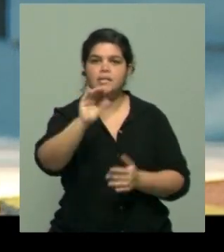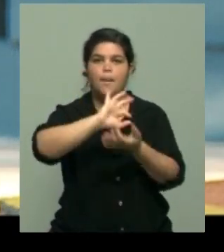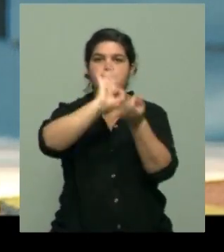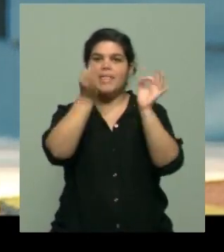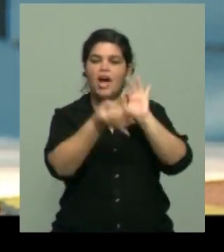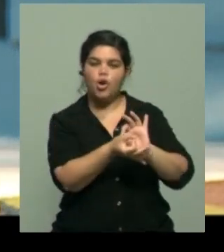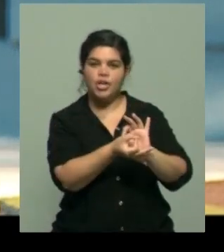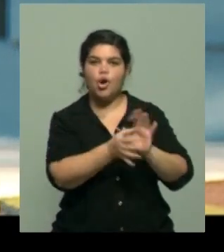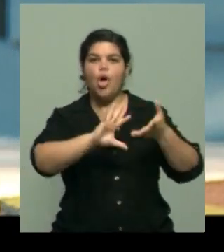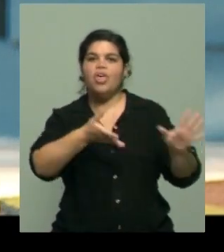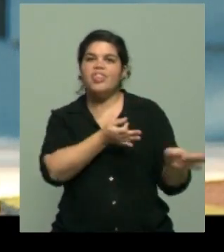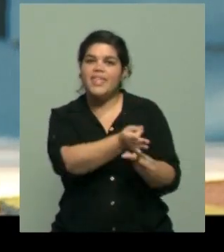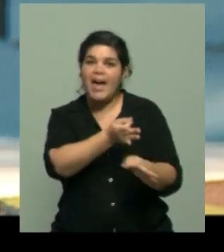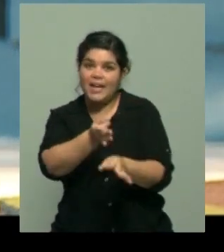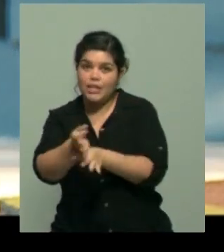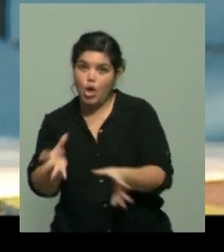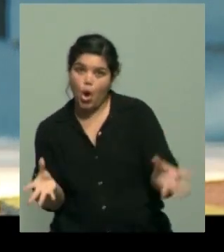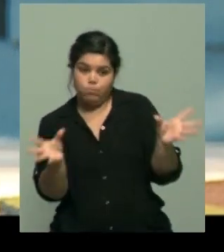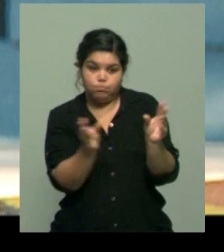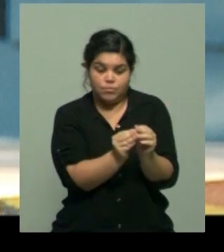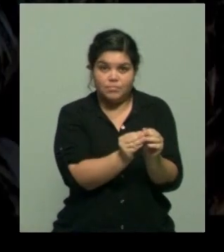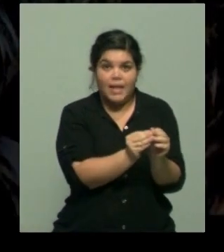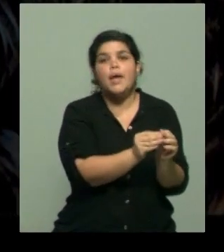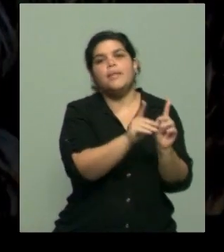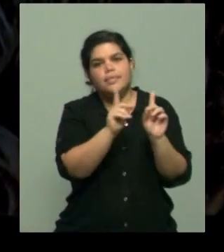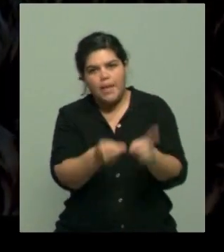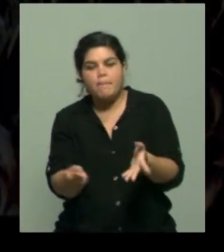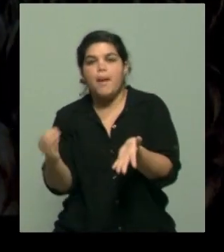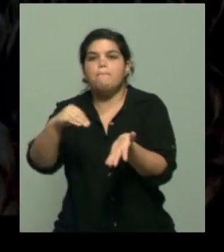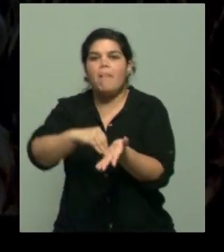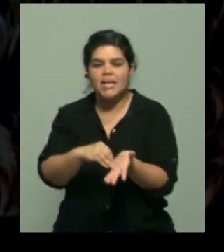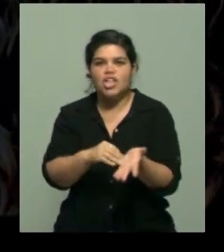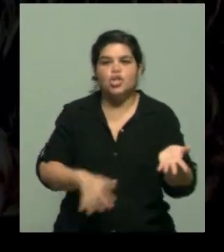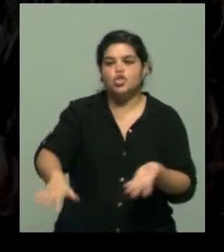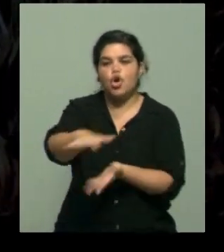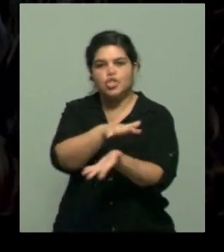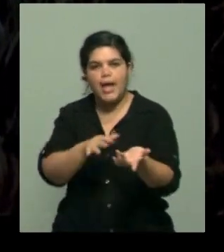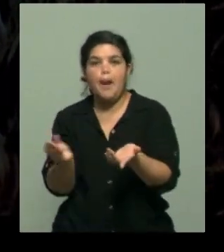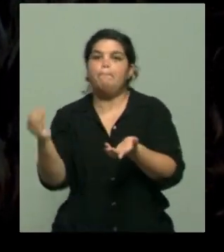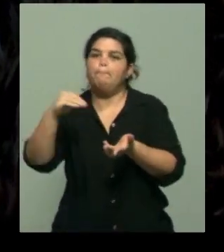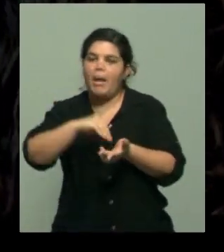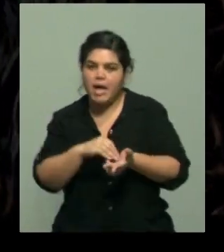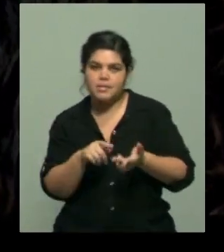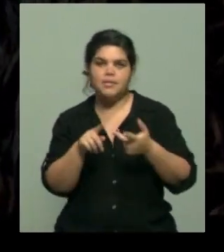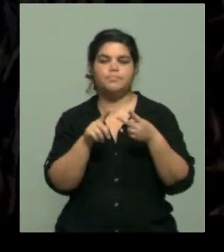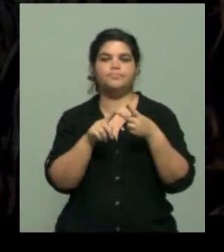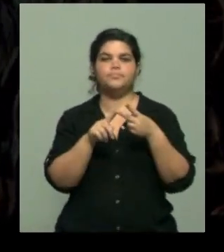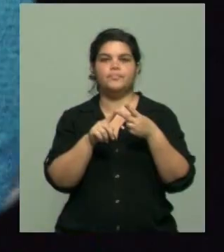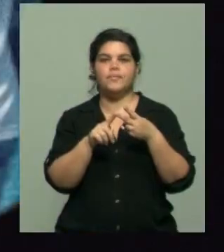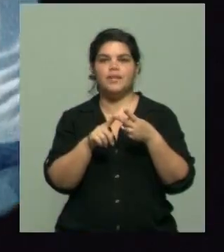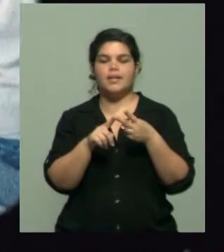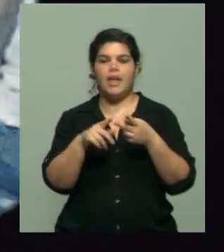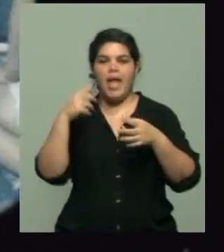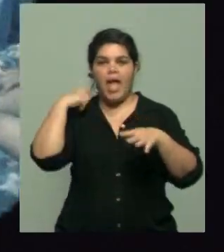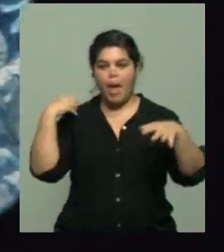pedagógico didáctico, que sería el proceso que uno pone en juego en el aula, sino también los componentes sociales, los componentes de empatía